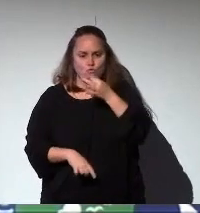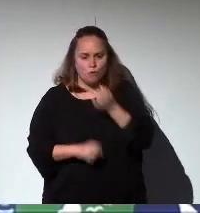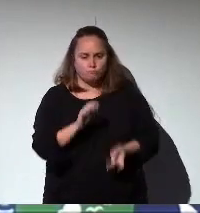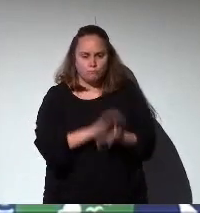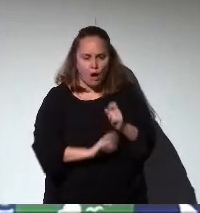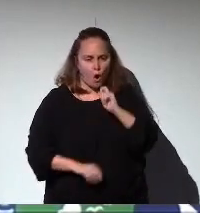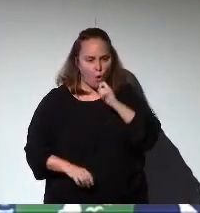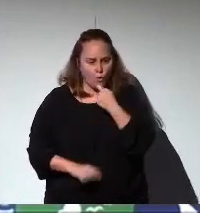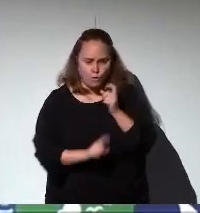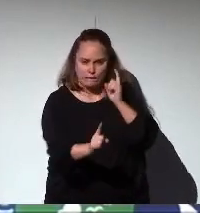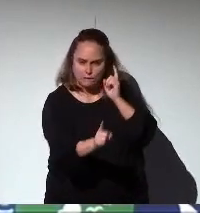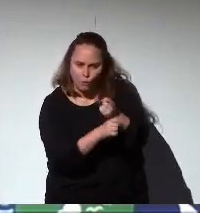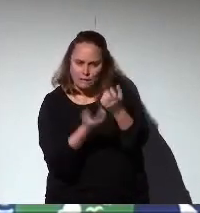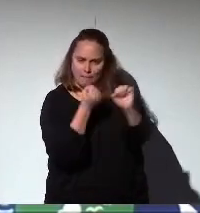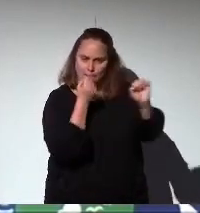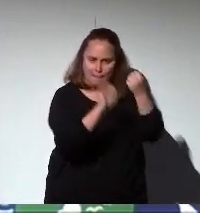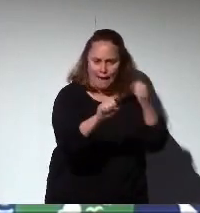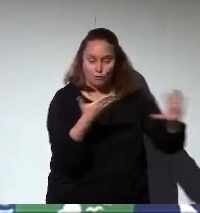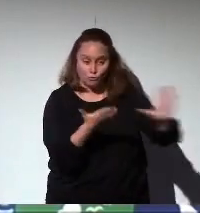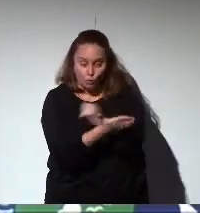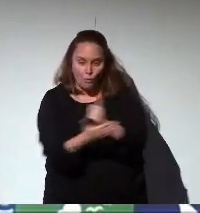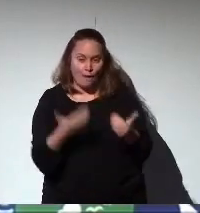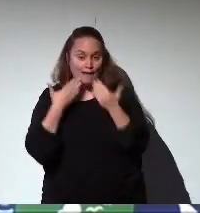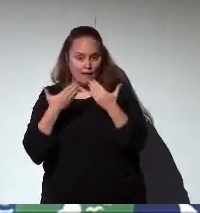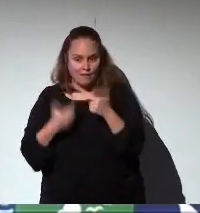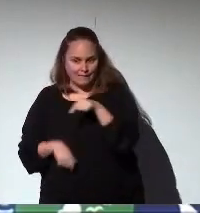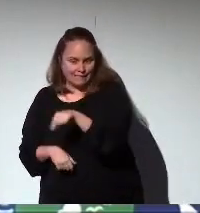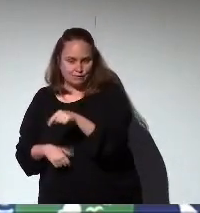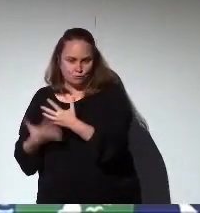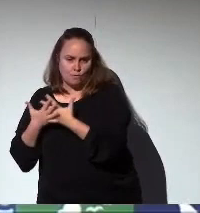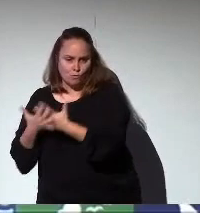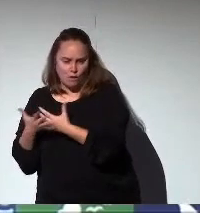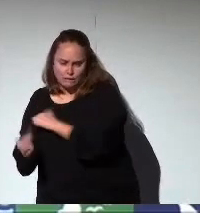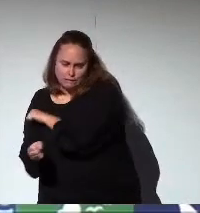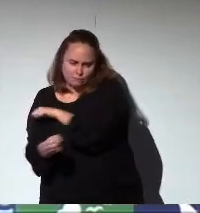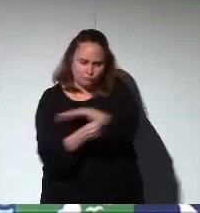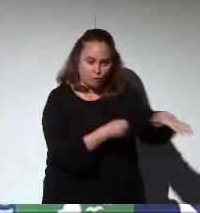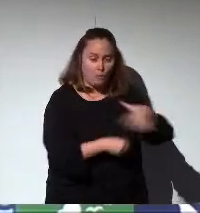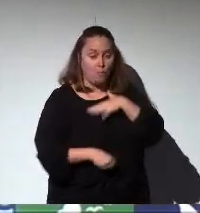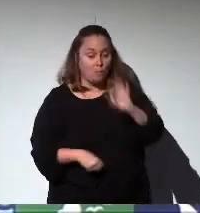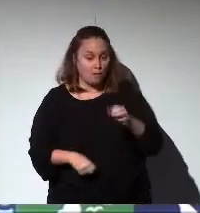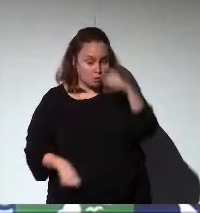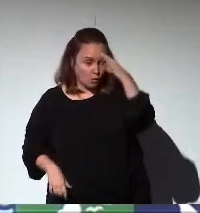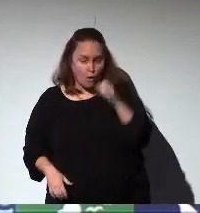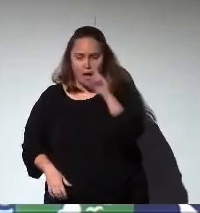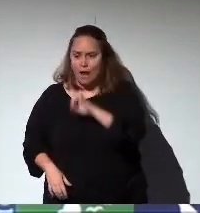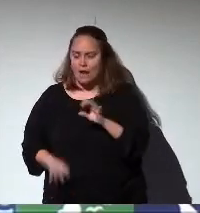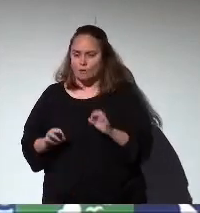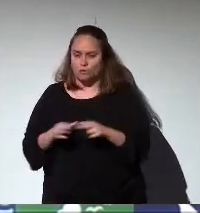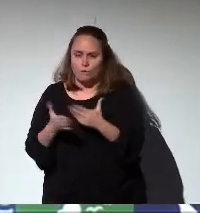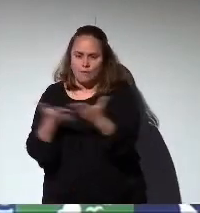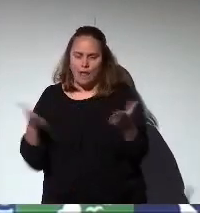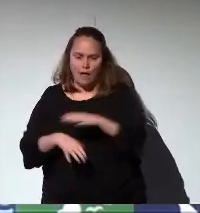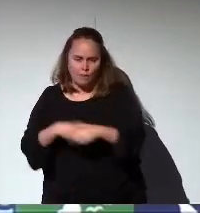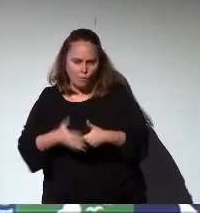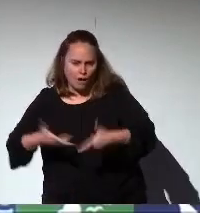creo que Canarias es una sociedad democrática, solidaria, y en buena parte tiene que ver con el voluntariado, con la labor que